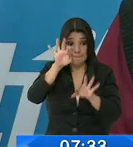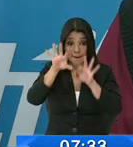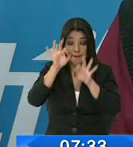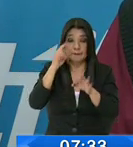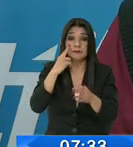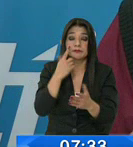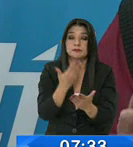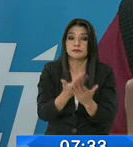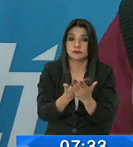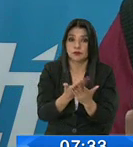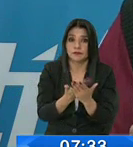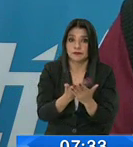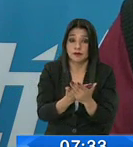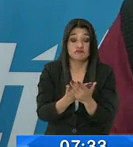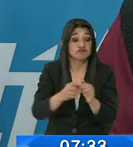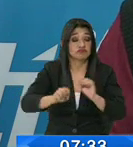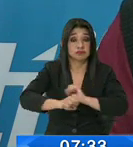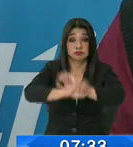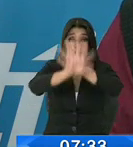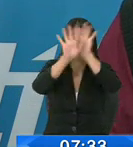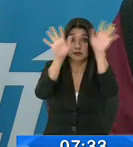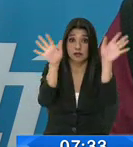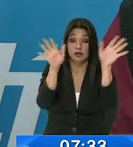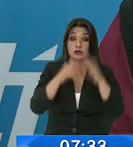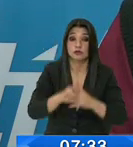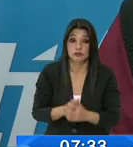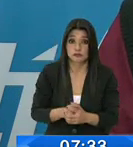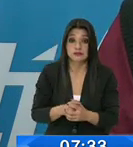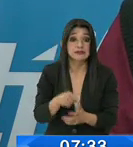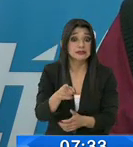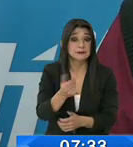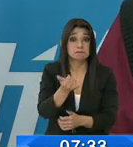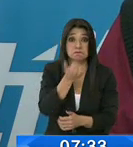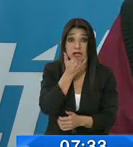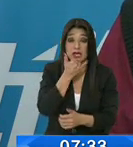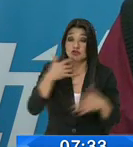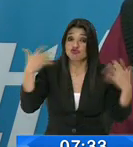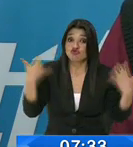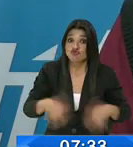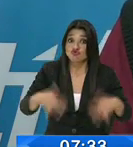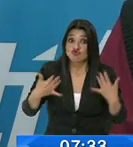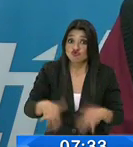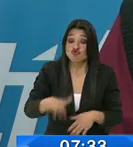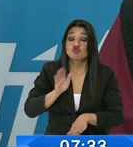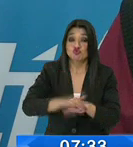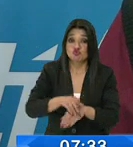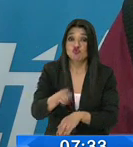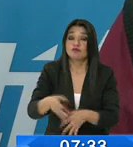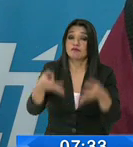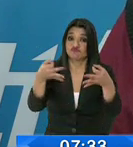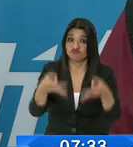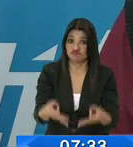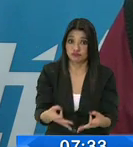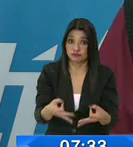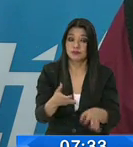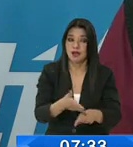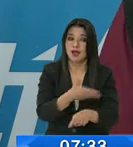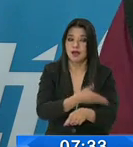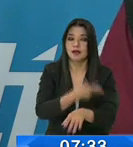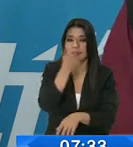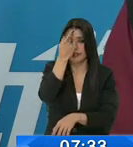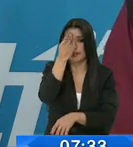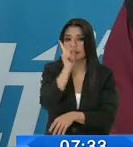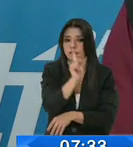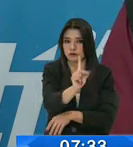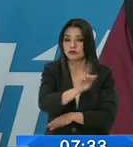elementos muy claros de una acción criminal grave y culposa según el dictamen que viera y en